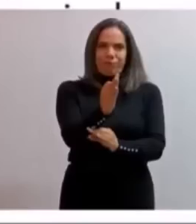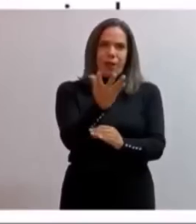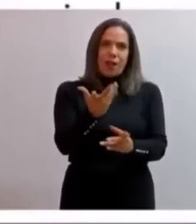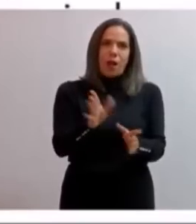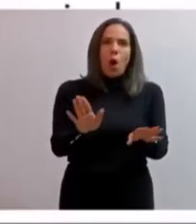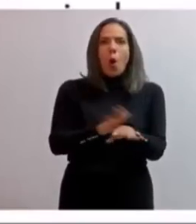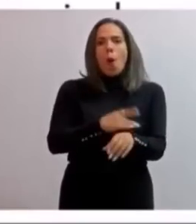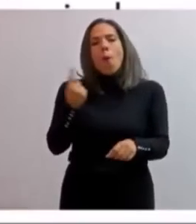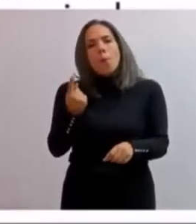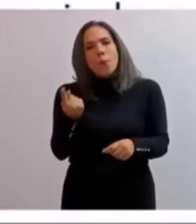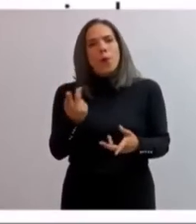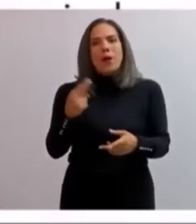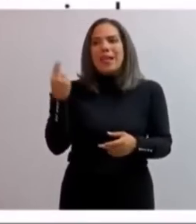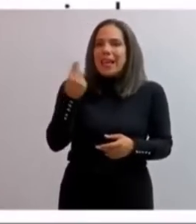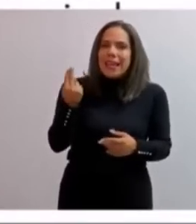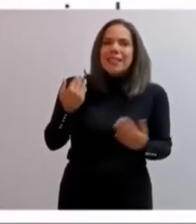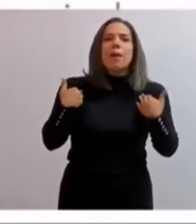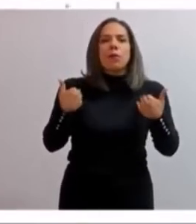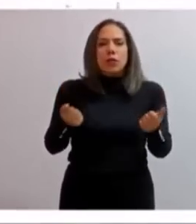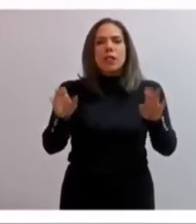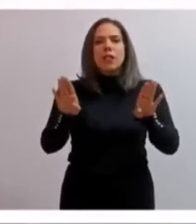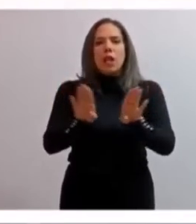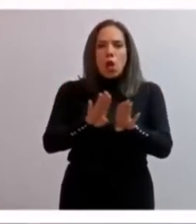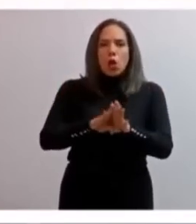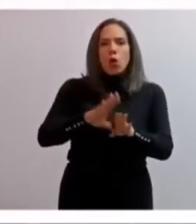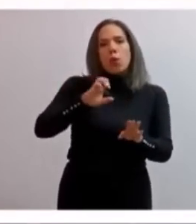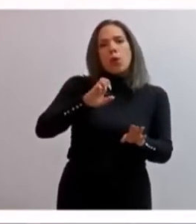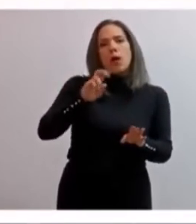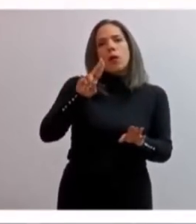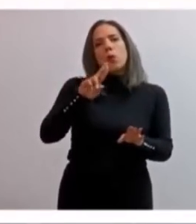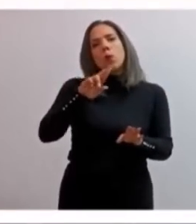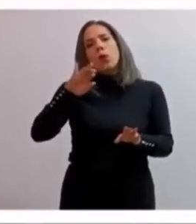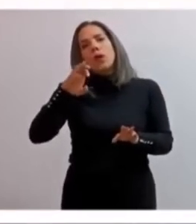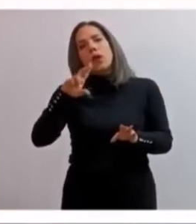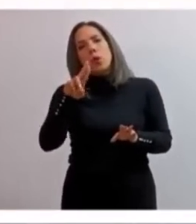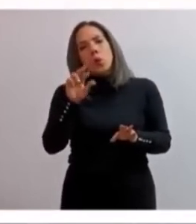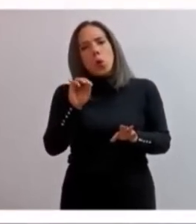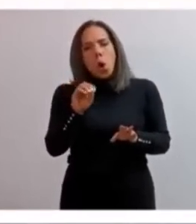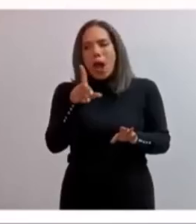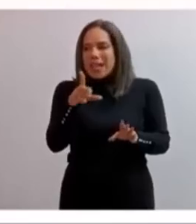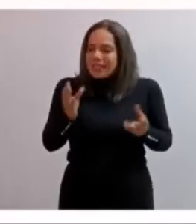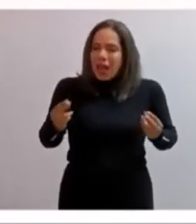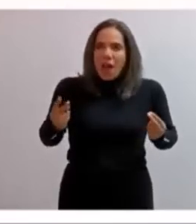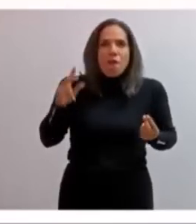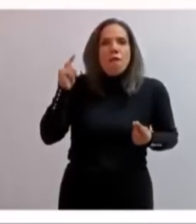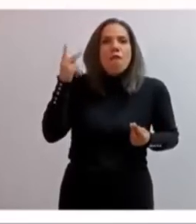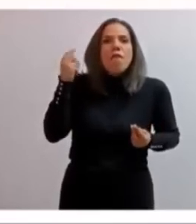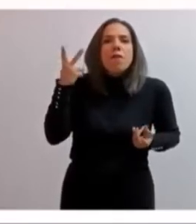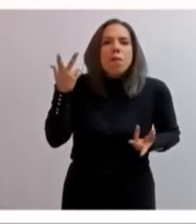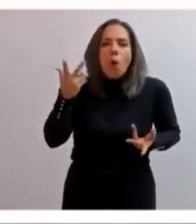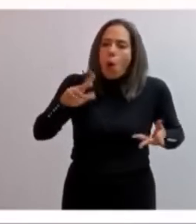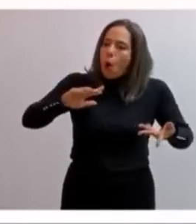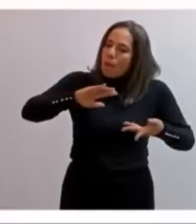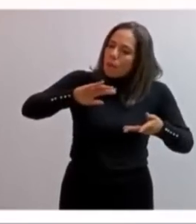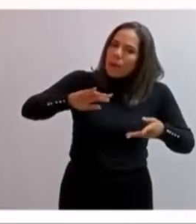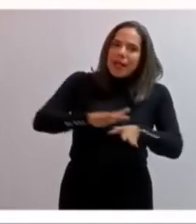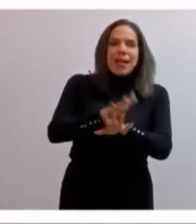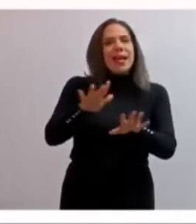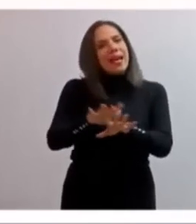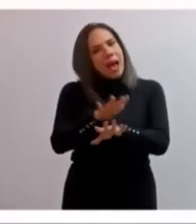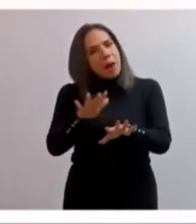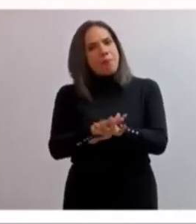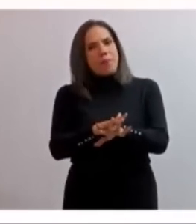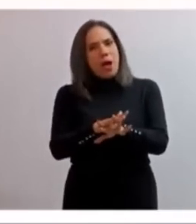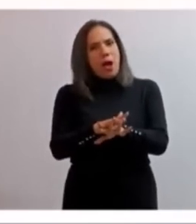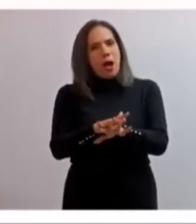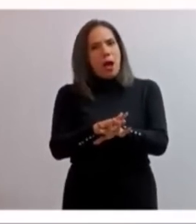no consideramos el currículo como algo vivo, como algo que está en permanente cambio, no es que este año